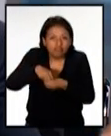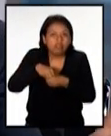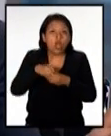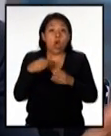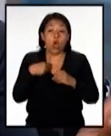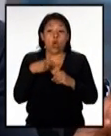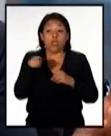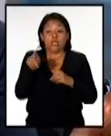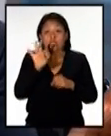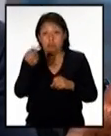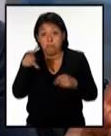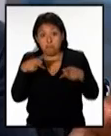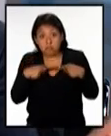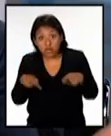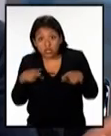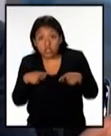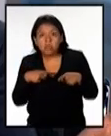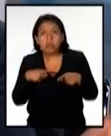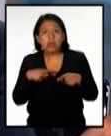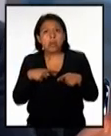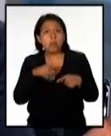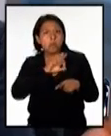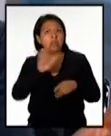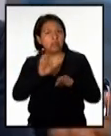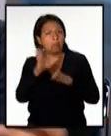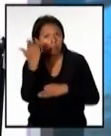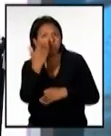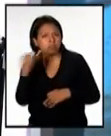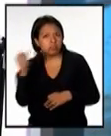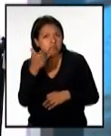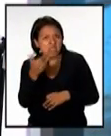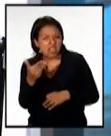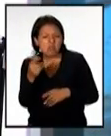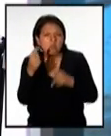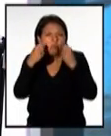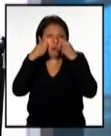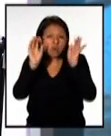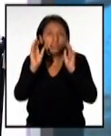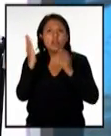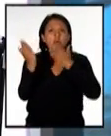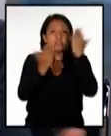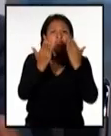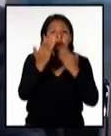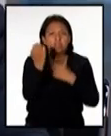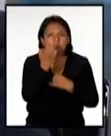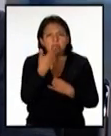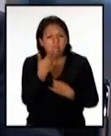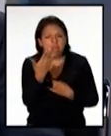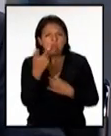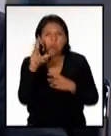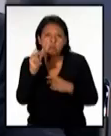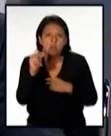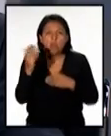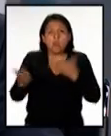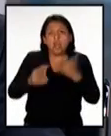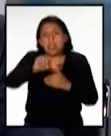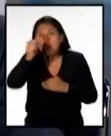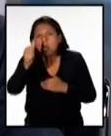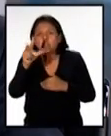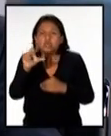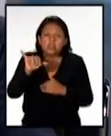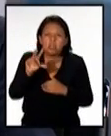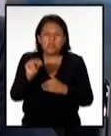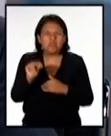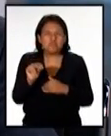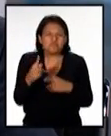si esta persona puede ser una buena recepcionista o no, si puede estudiar en la escuela o no, si puede hacer otro tipo de baile o no, porque hay una serie